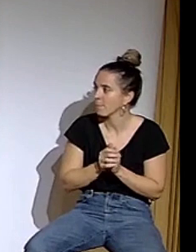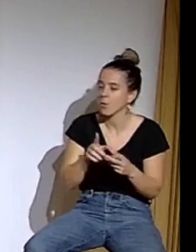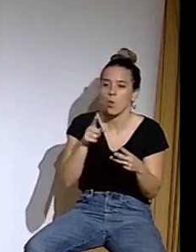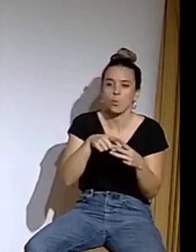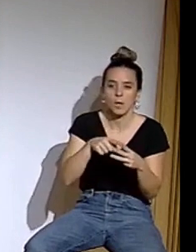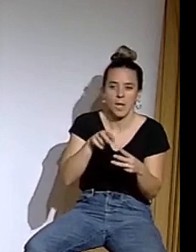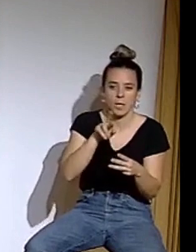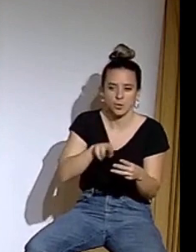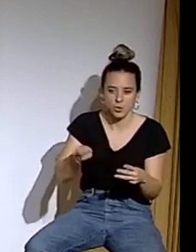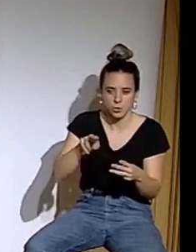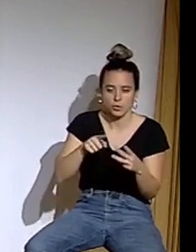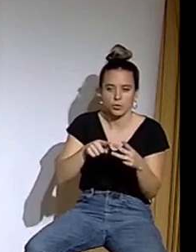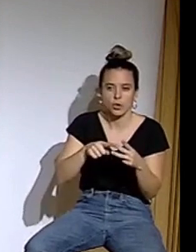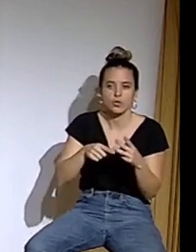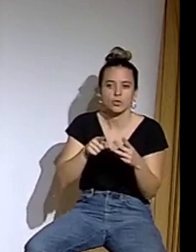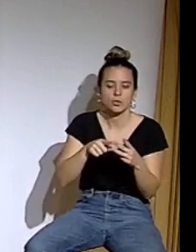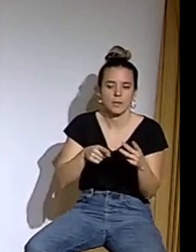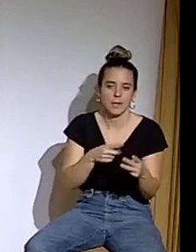y negro